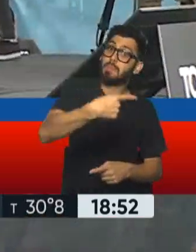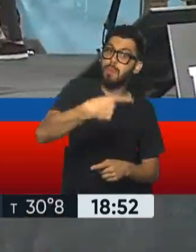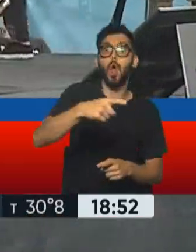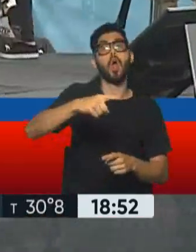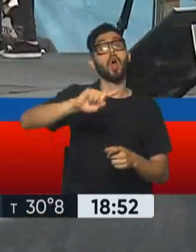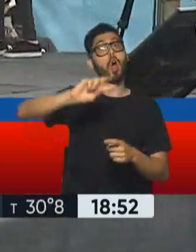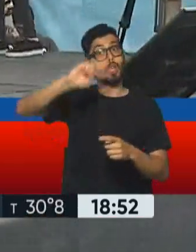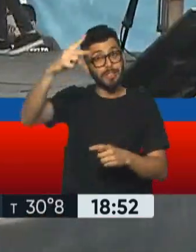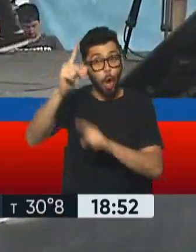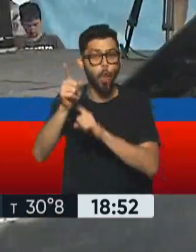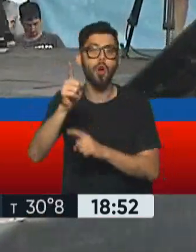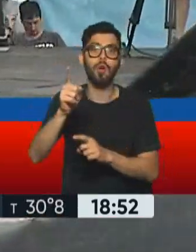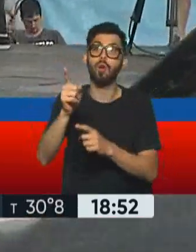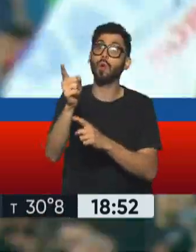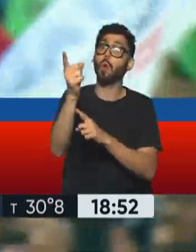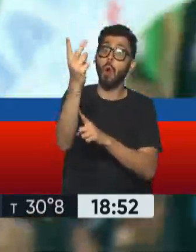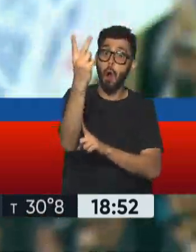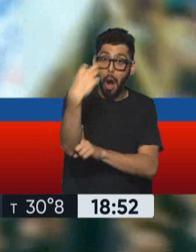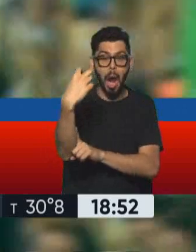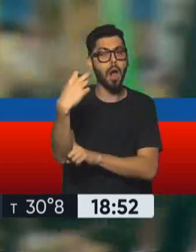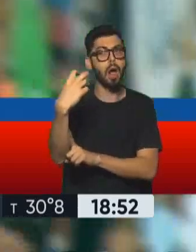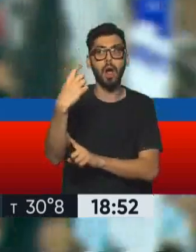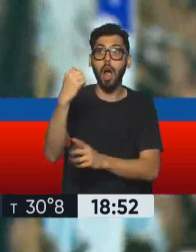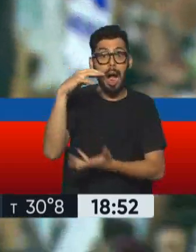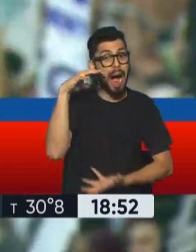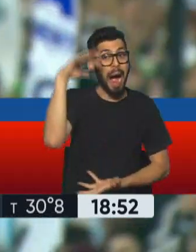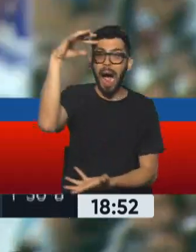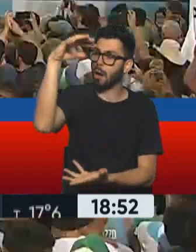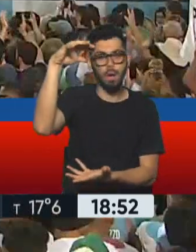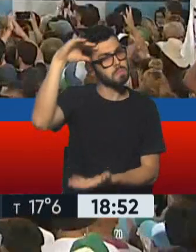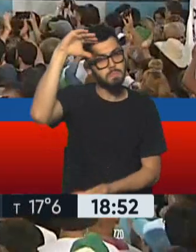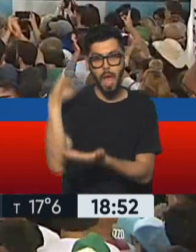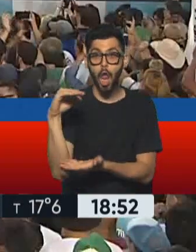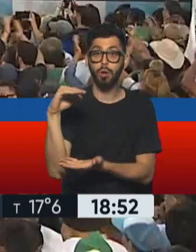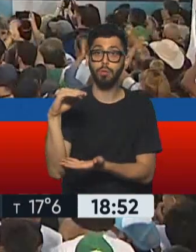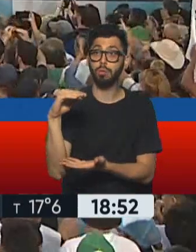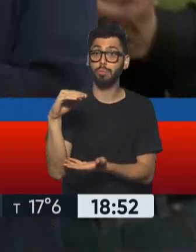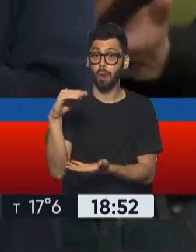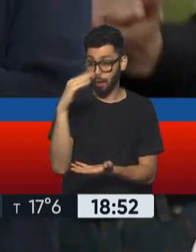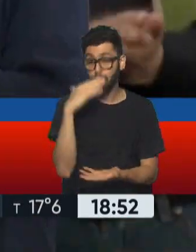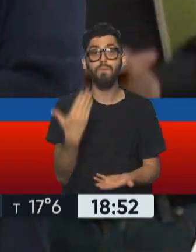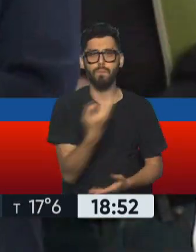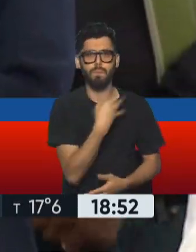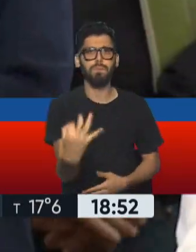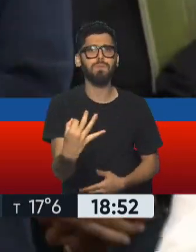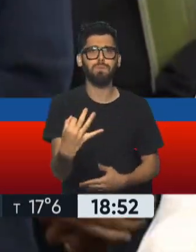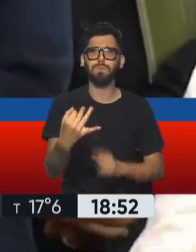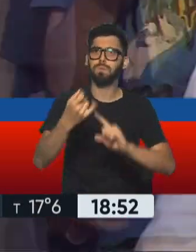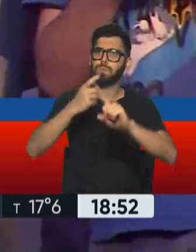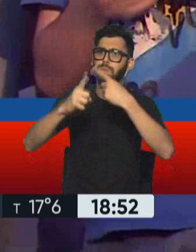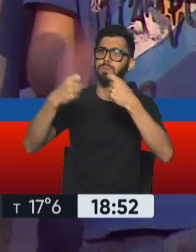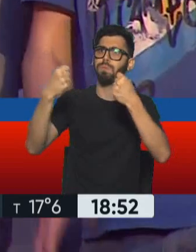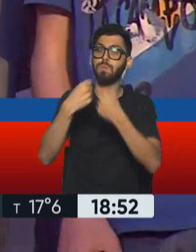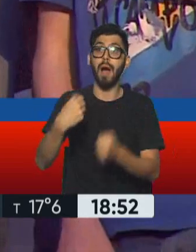sepan que van a cobrar mucho menos. Y así fue como conseguimos un acuerdo que le ahorró a